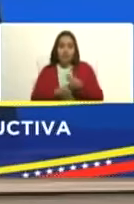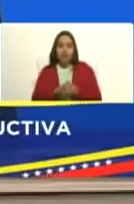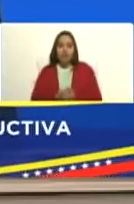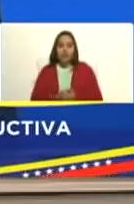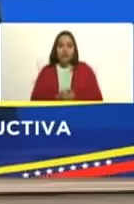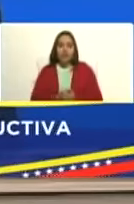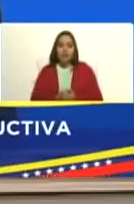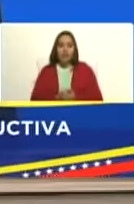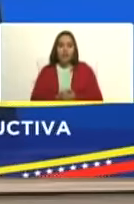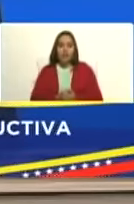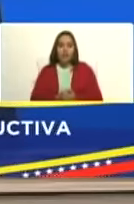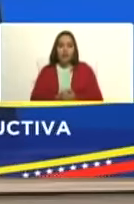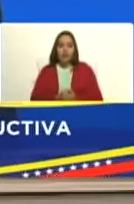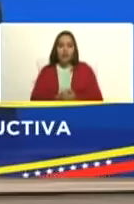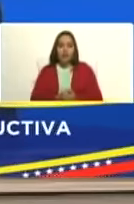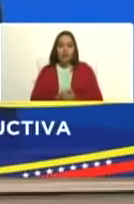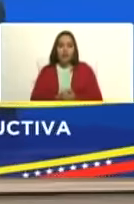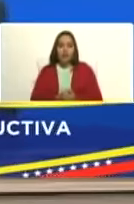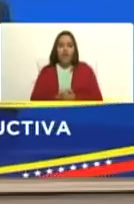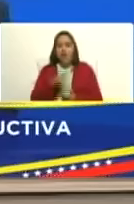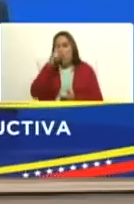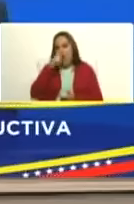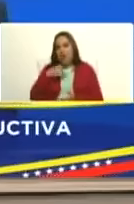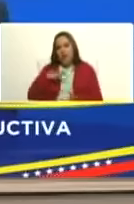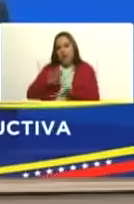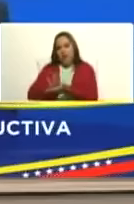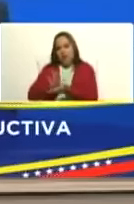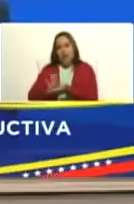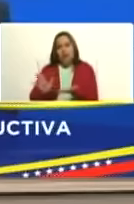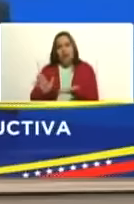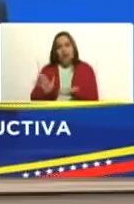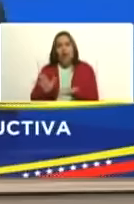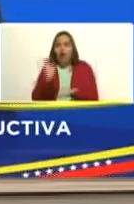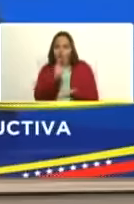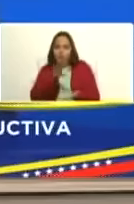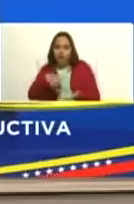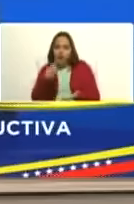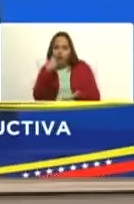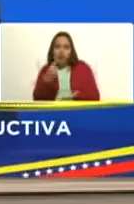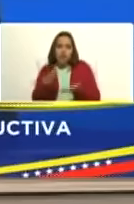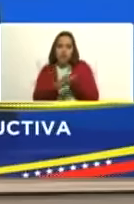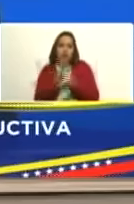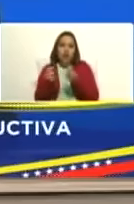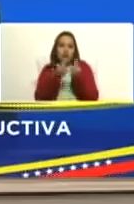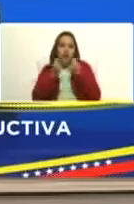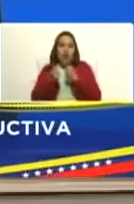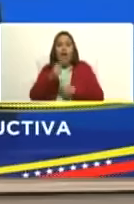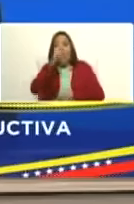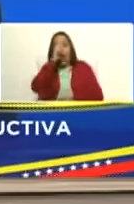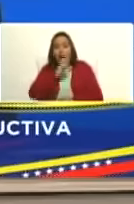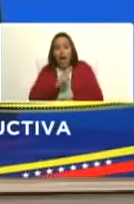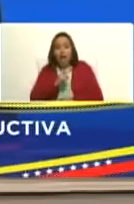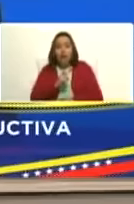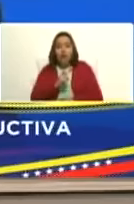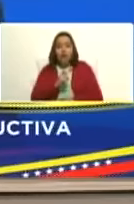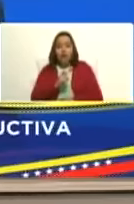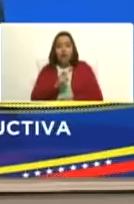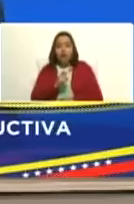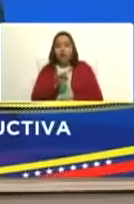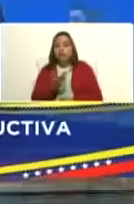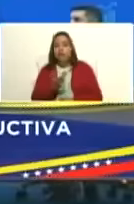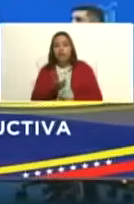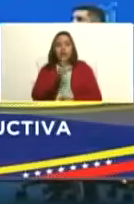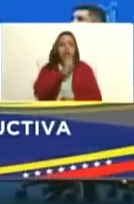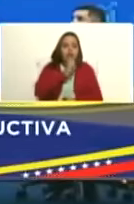que de los años de tranquilidad, o pudiéramos decir en términos de la economía, que de los años de la bonanza.